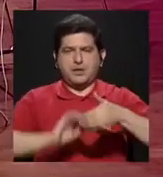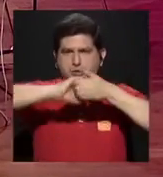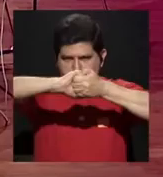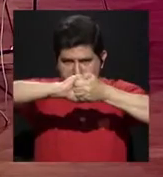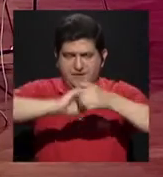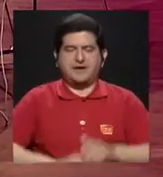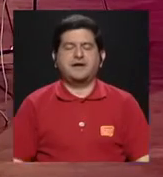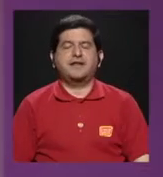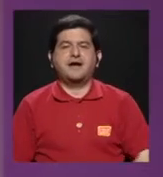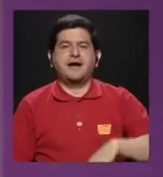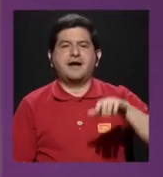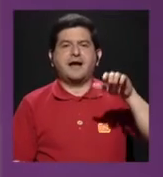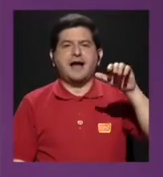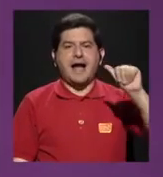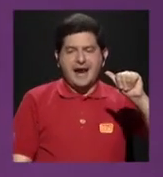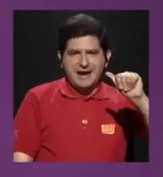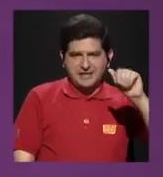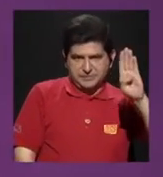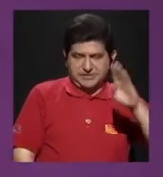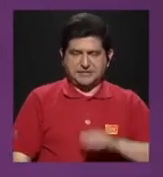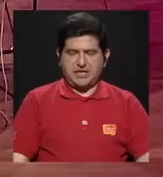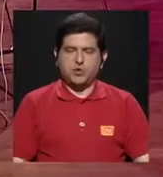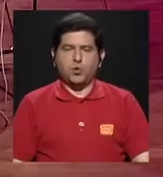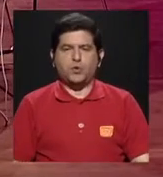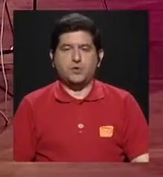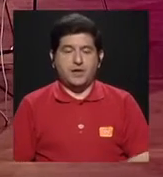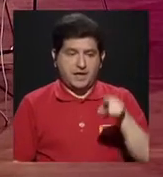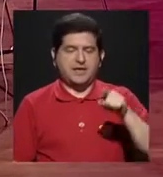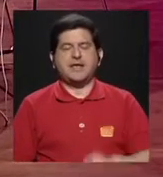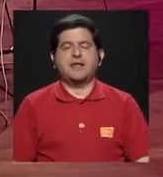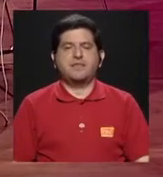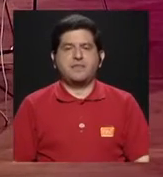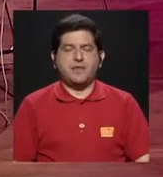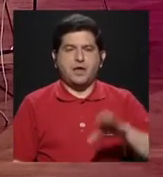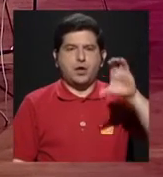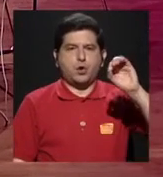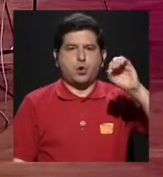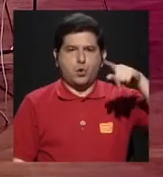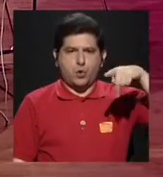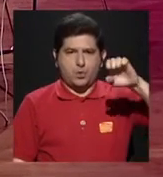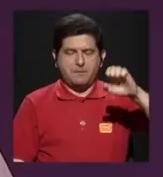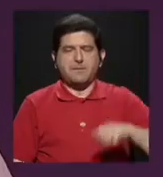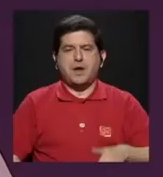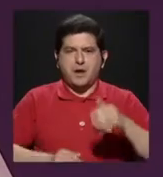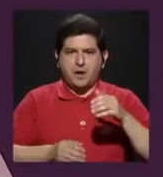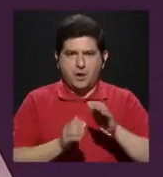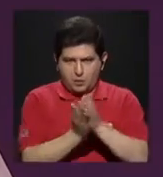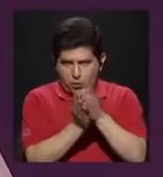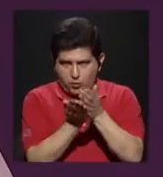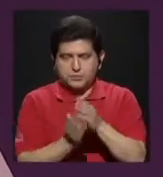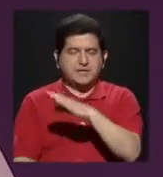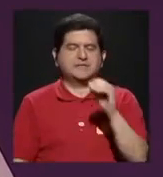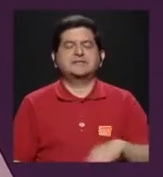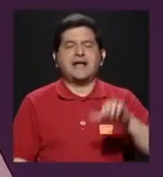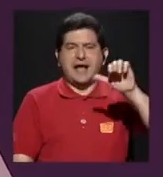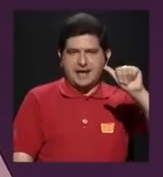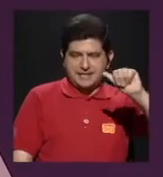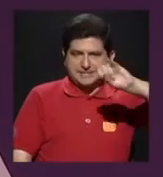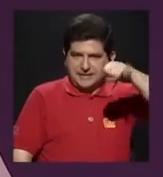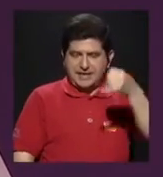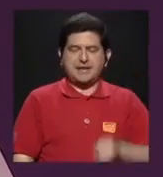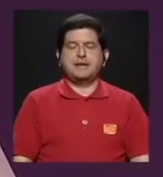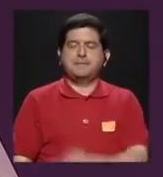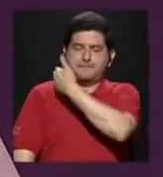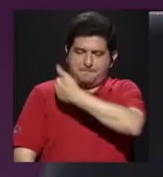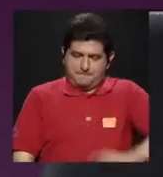con Arlex Briceño de Coope Moluscos y con Araceli Jiménez, que es precisamente la presidenta de